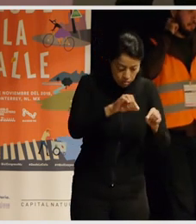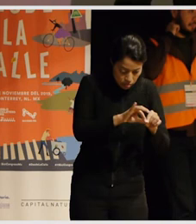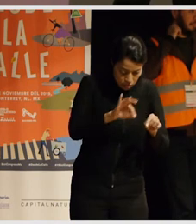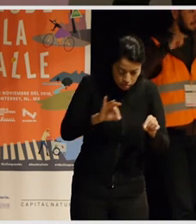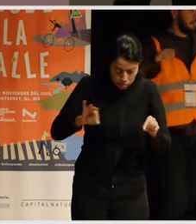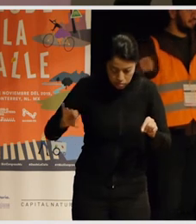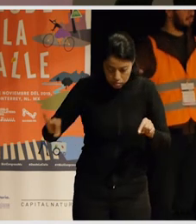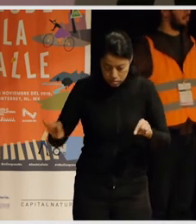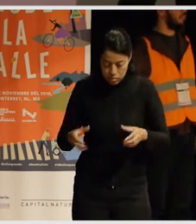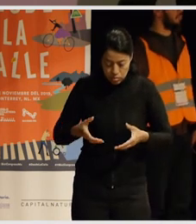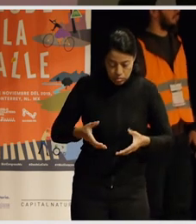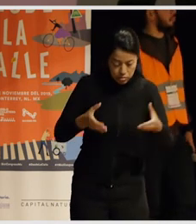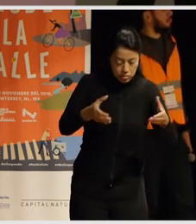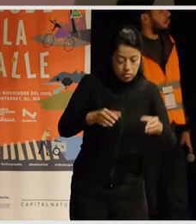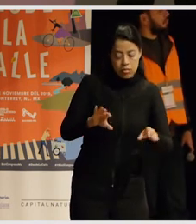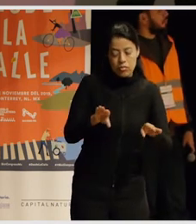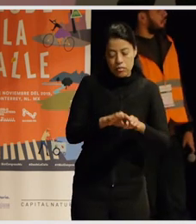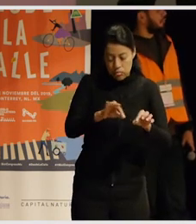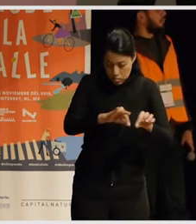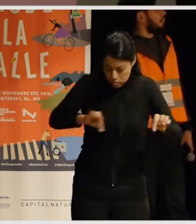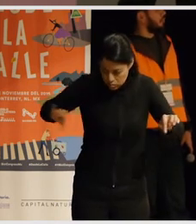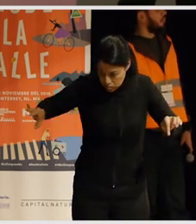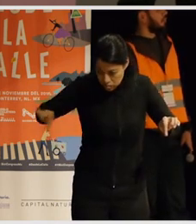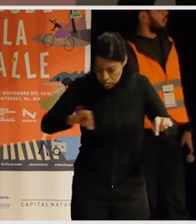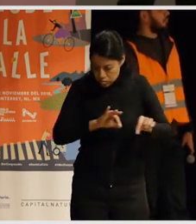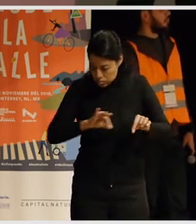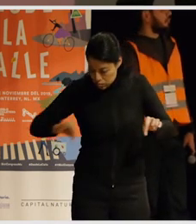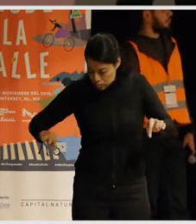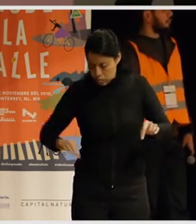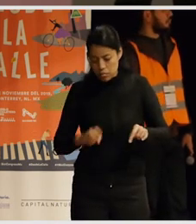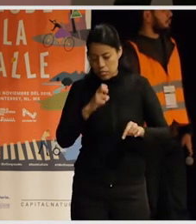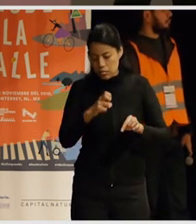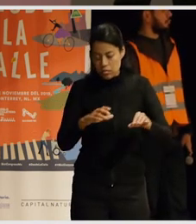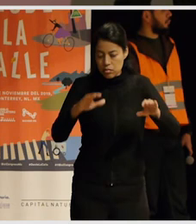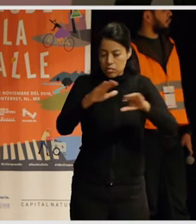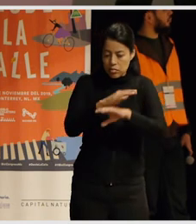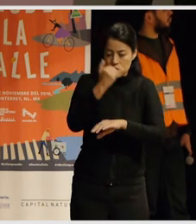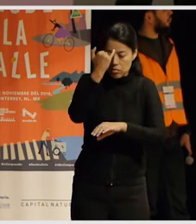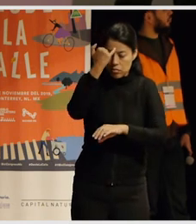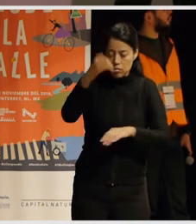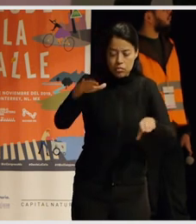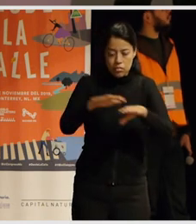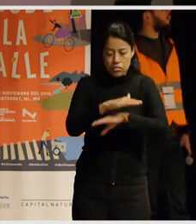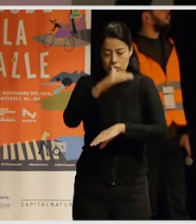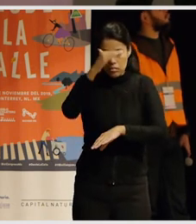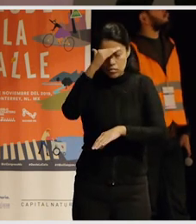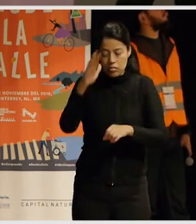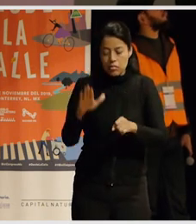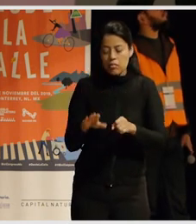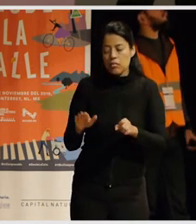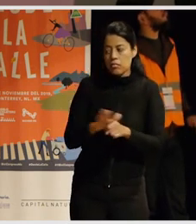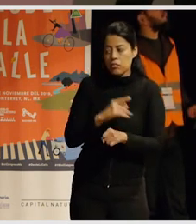ciertos espacios en la vida y cómo se miden ciertas cosas lo cual es un cambio de chip porque generalmente ellos ya tienen